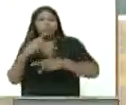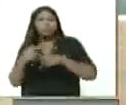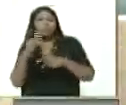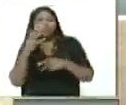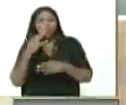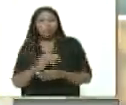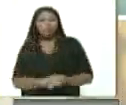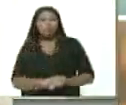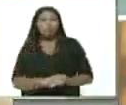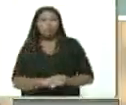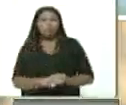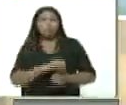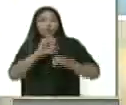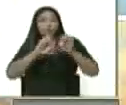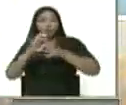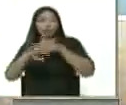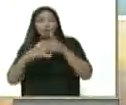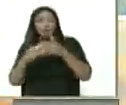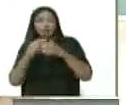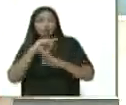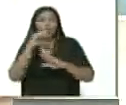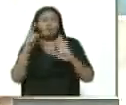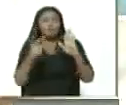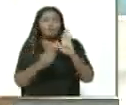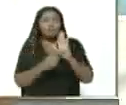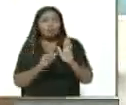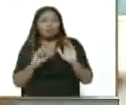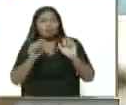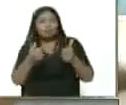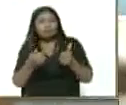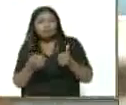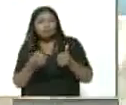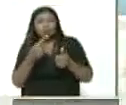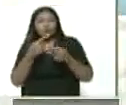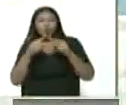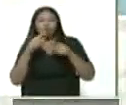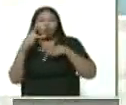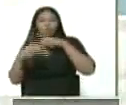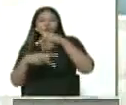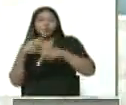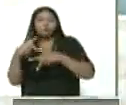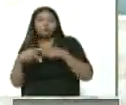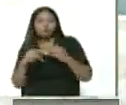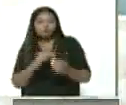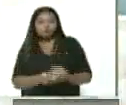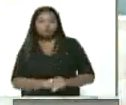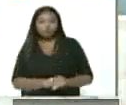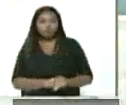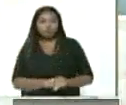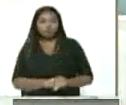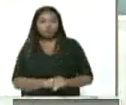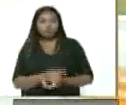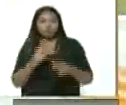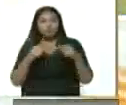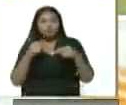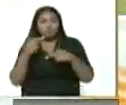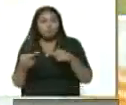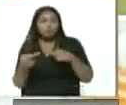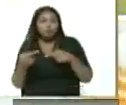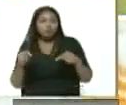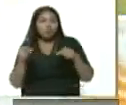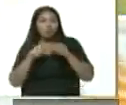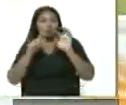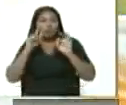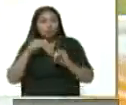contabiliza si llega la totalización se inicia también otro proceso de auditoria de tal manera que la post y cuando